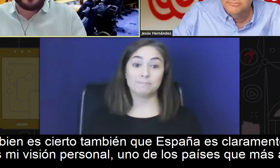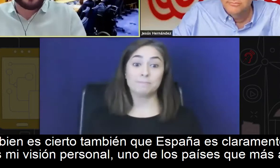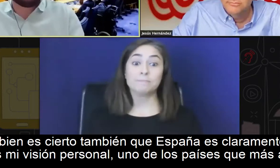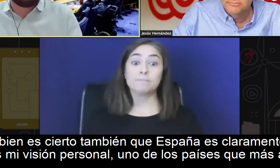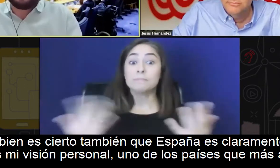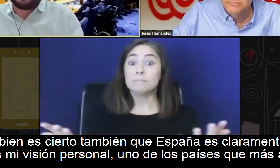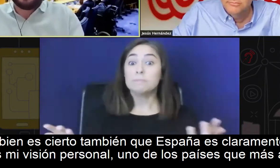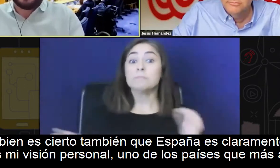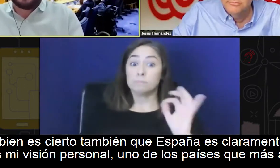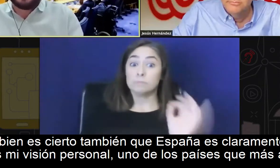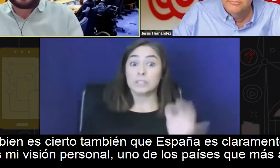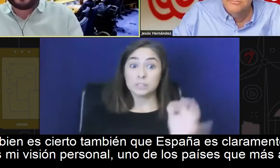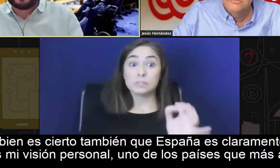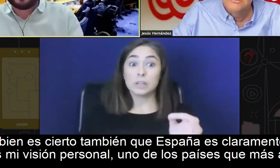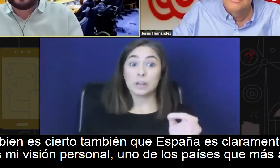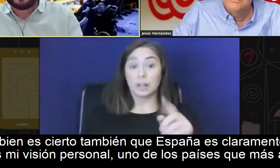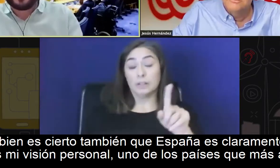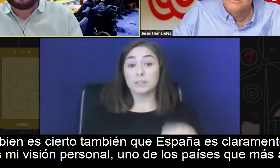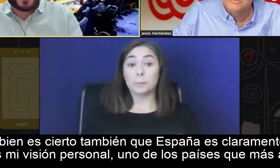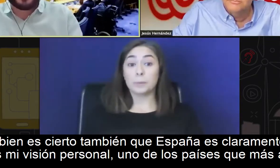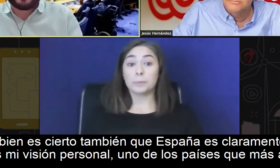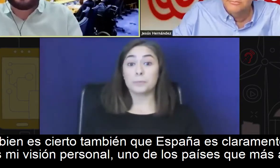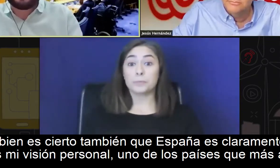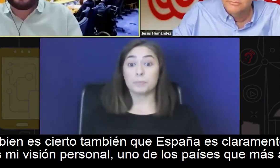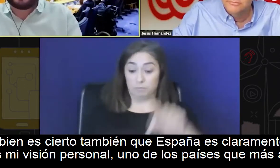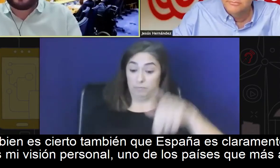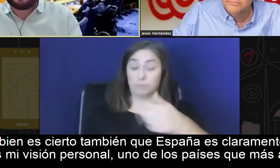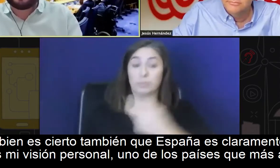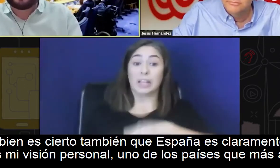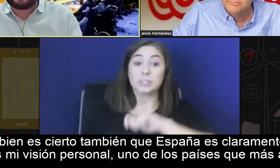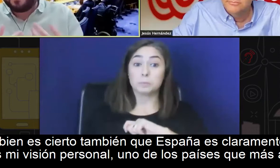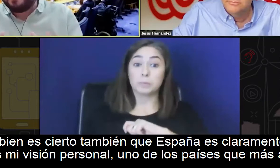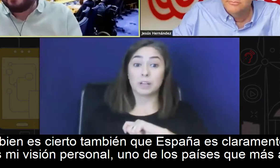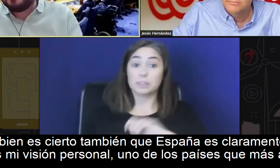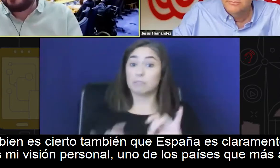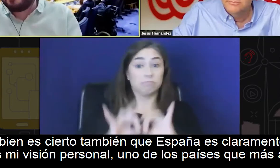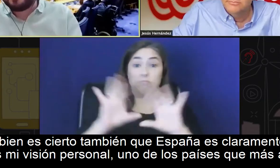Si bien es cierto también que España es claramente,